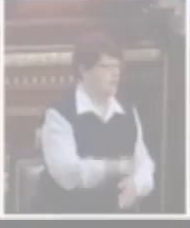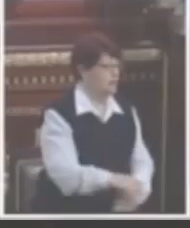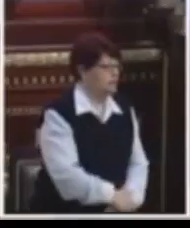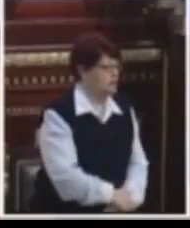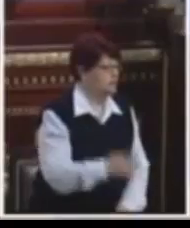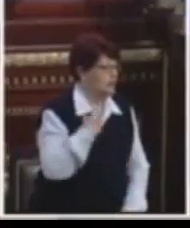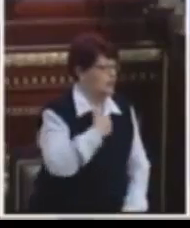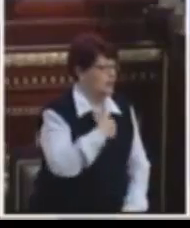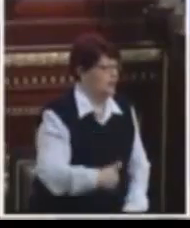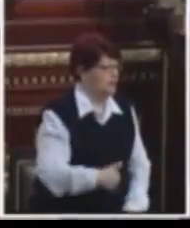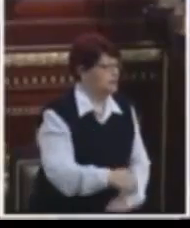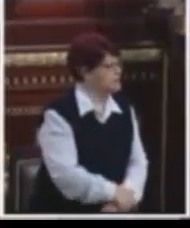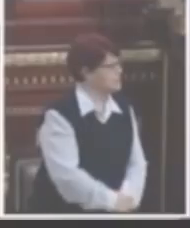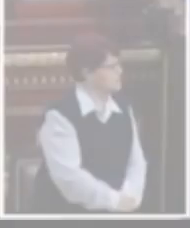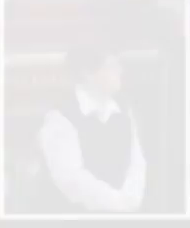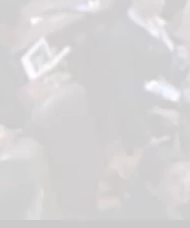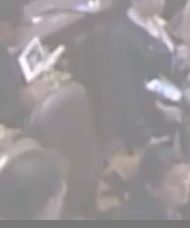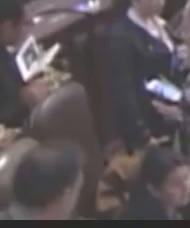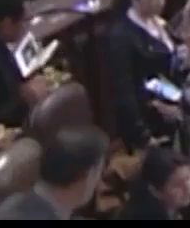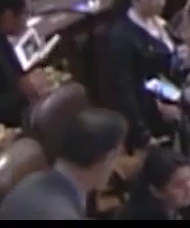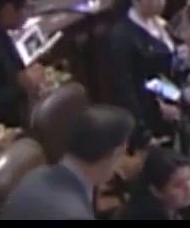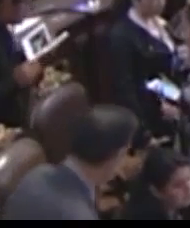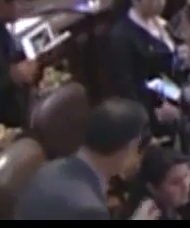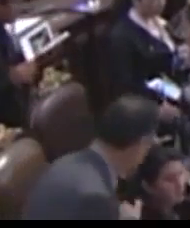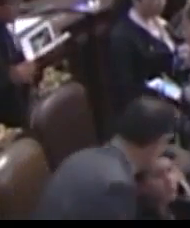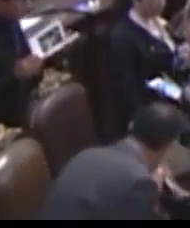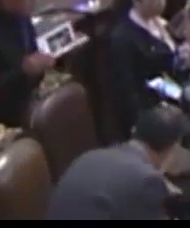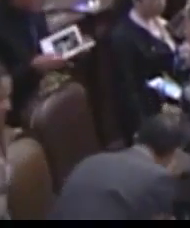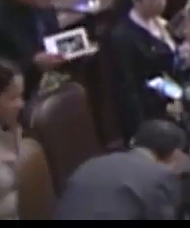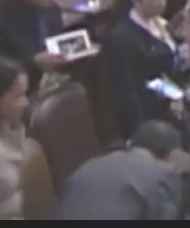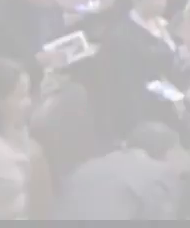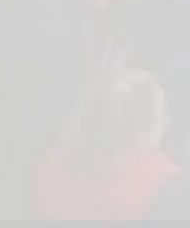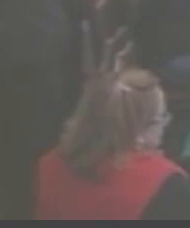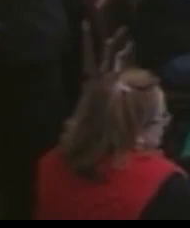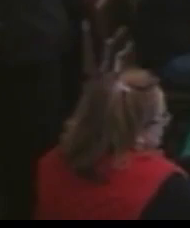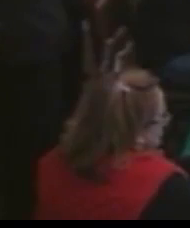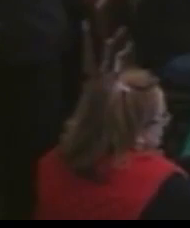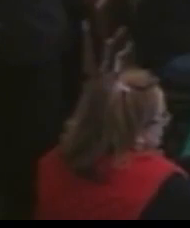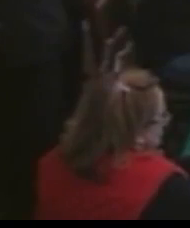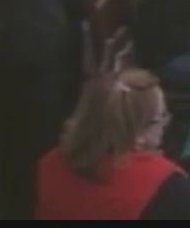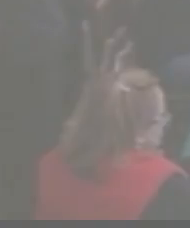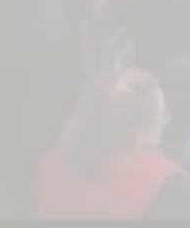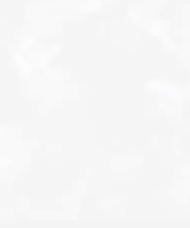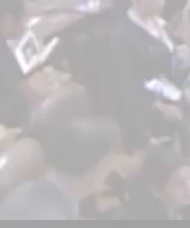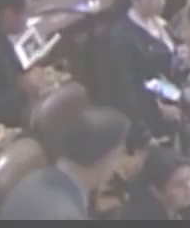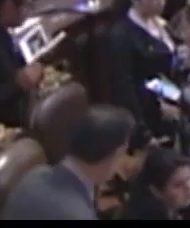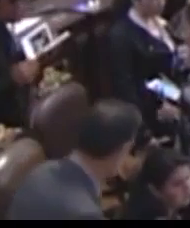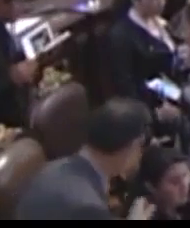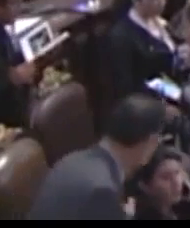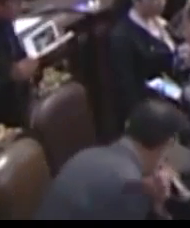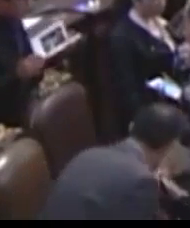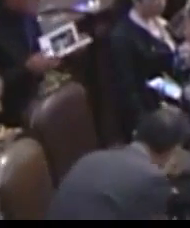1 del Código Fiscal se establece que quienes incurren en dicha falta tienen que cubrir un monto equivalente a 5 años del uso del suministro. Sin